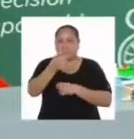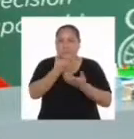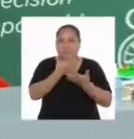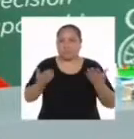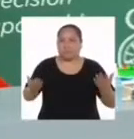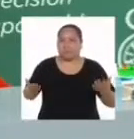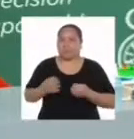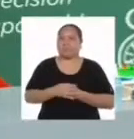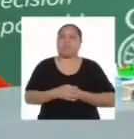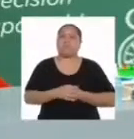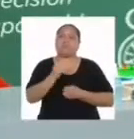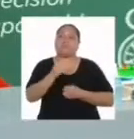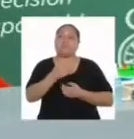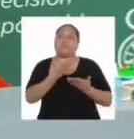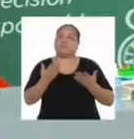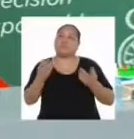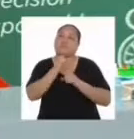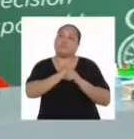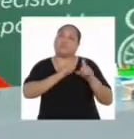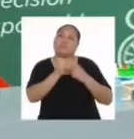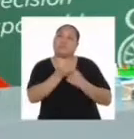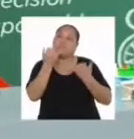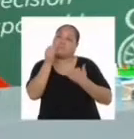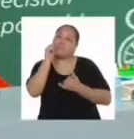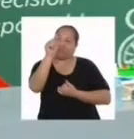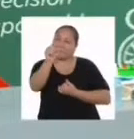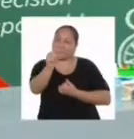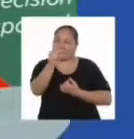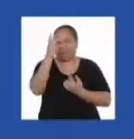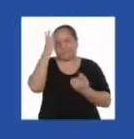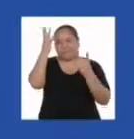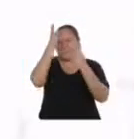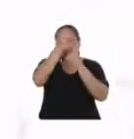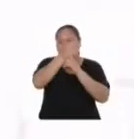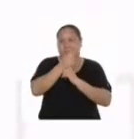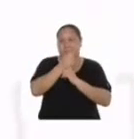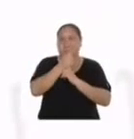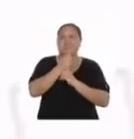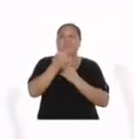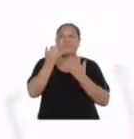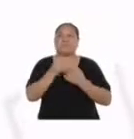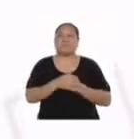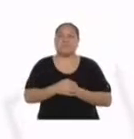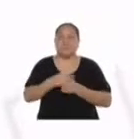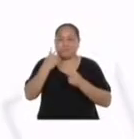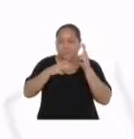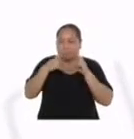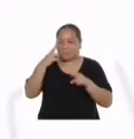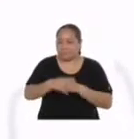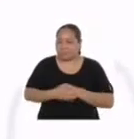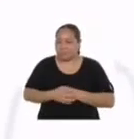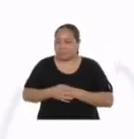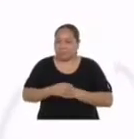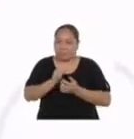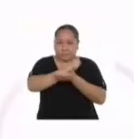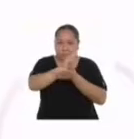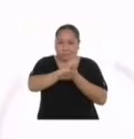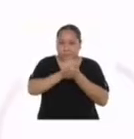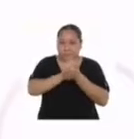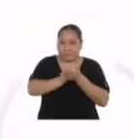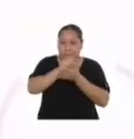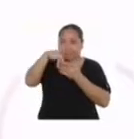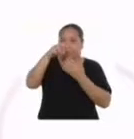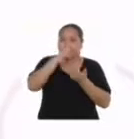acciones que llevan a cabo los actores sociales. Ahora te toca a ti cumplir el reto de hoy. Revisa los apuntes que tomaste en este